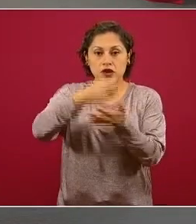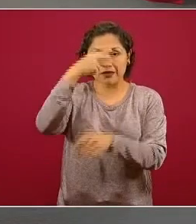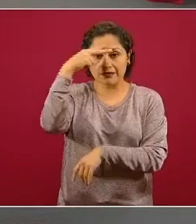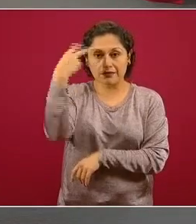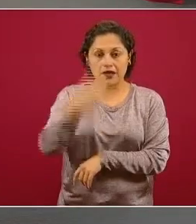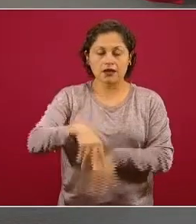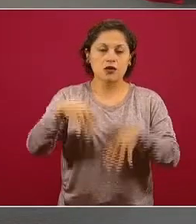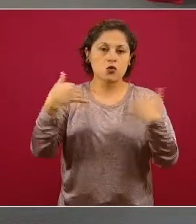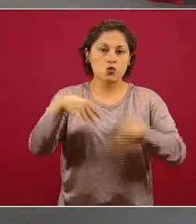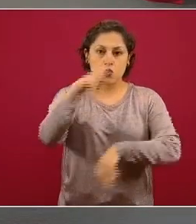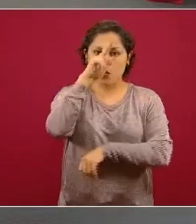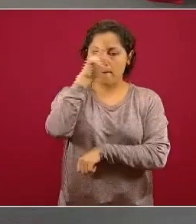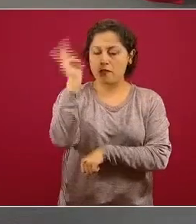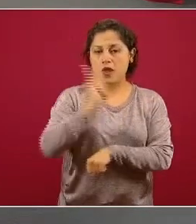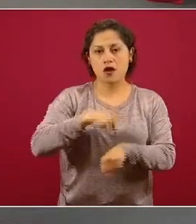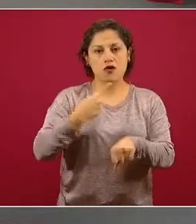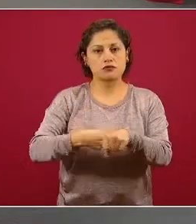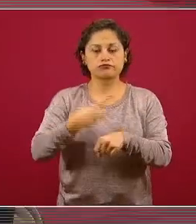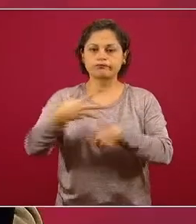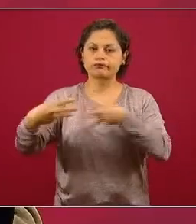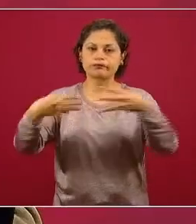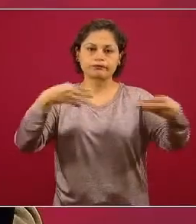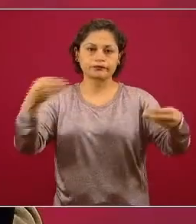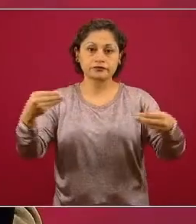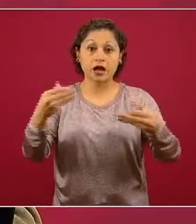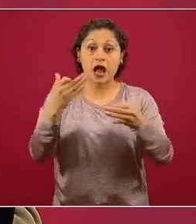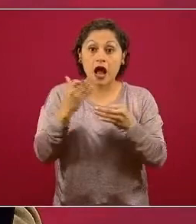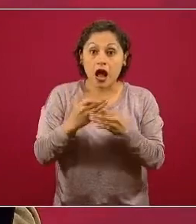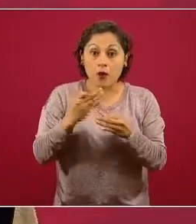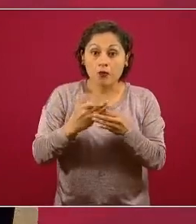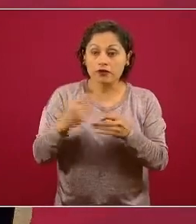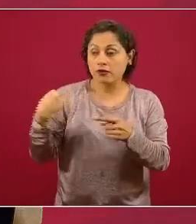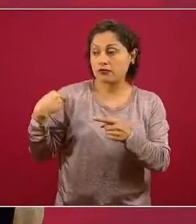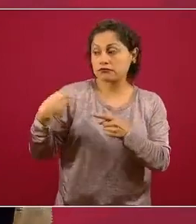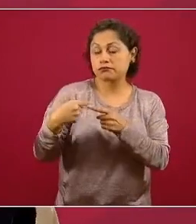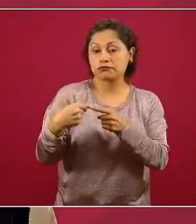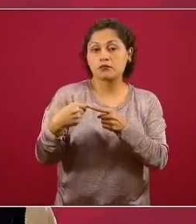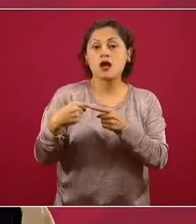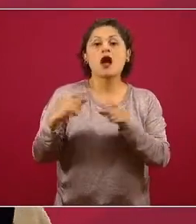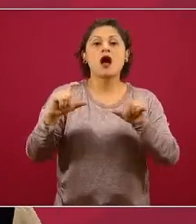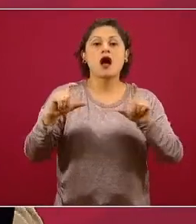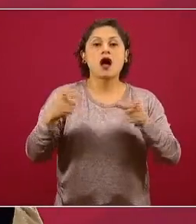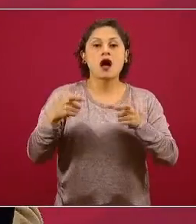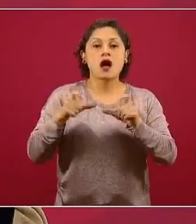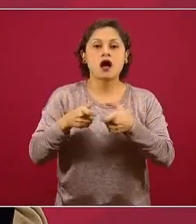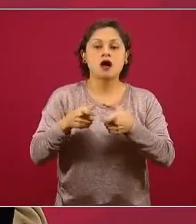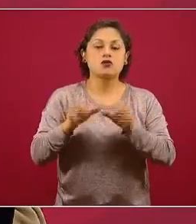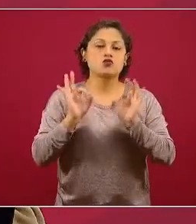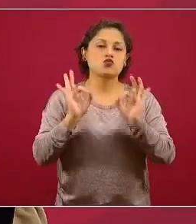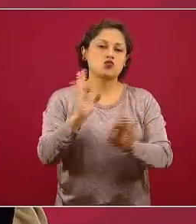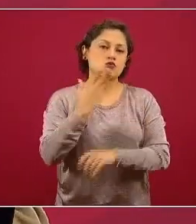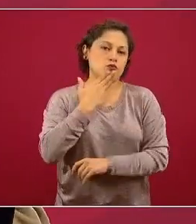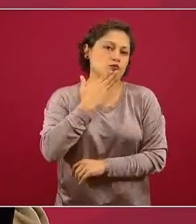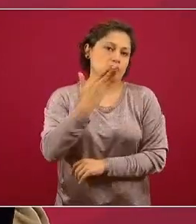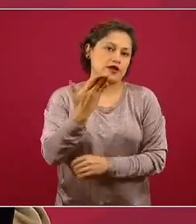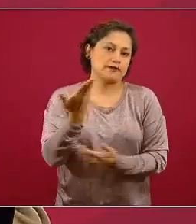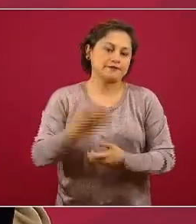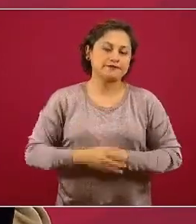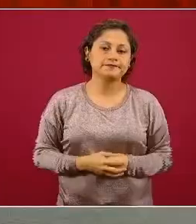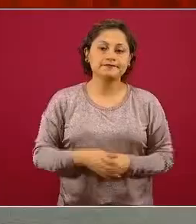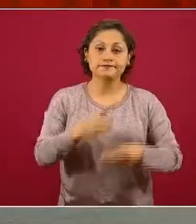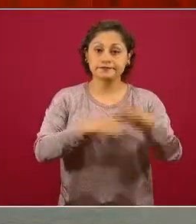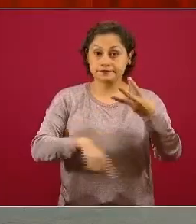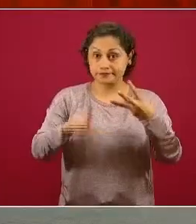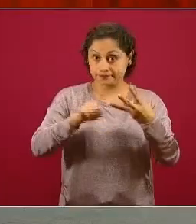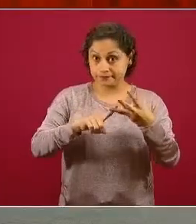y por lo tanto se vuelve una noticia positiva para todo el país en la medida en que va en descenso. Segundo elemento, hoy hablamos